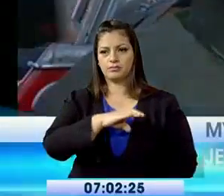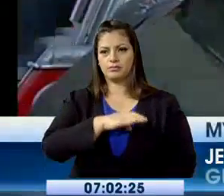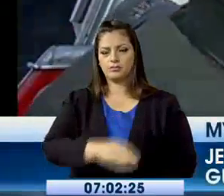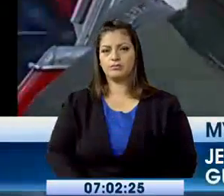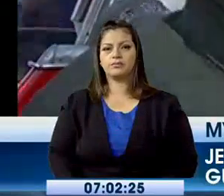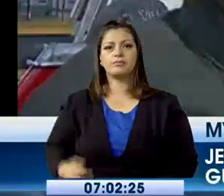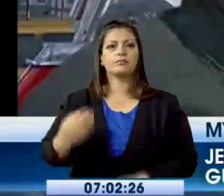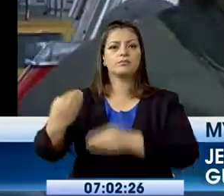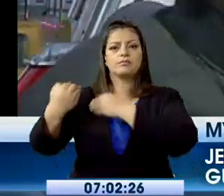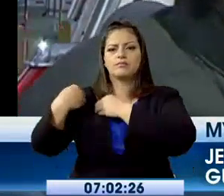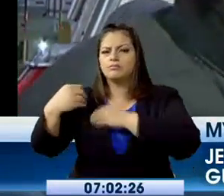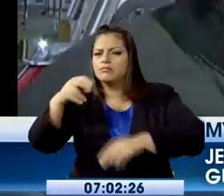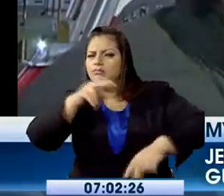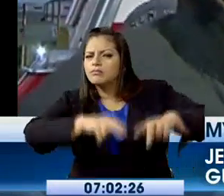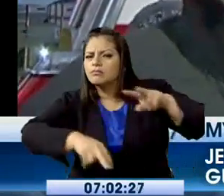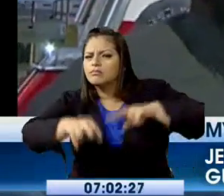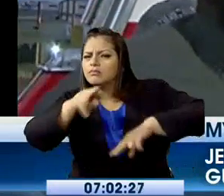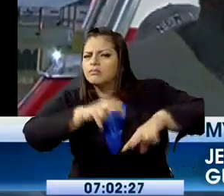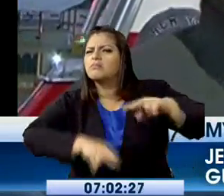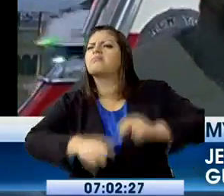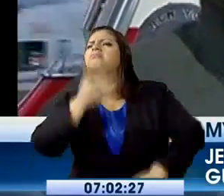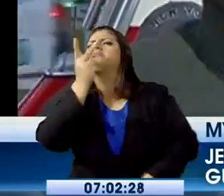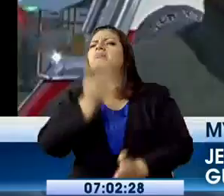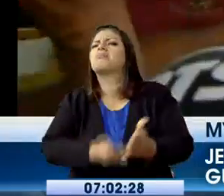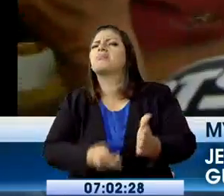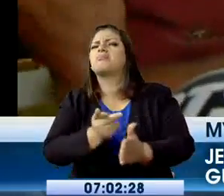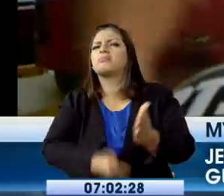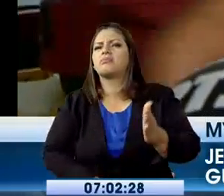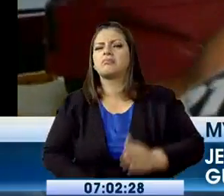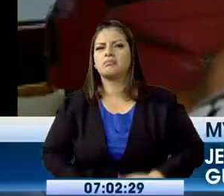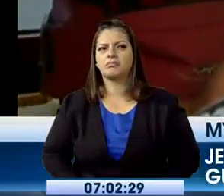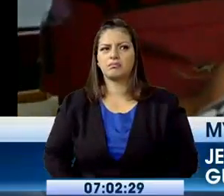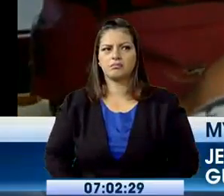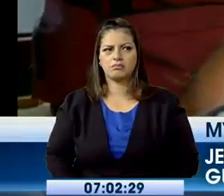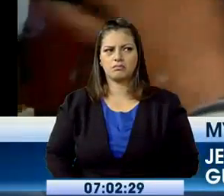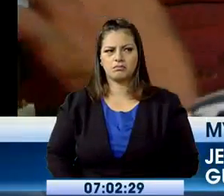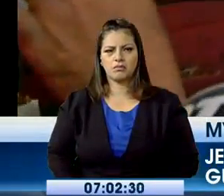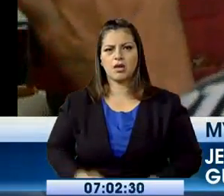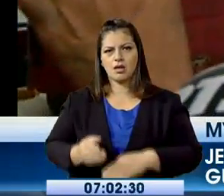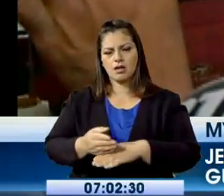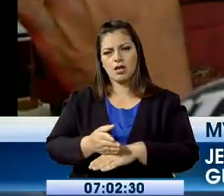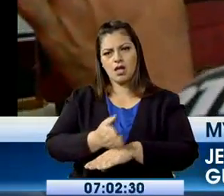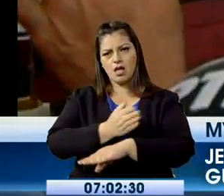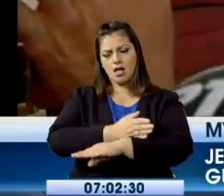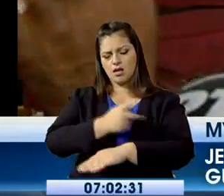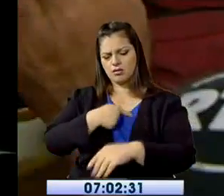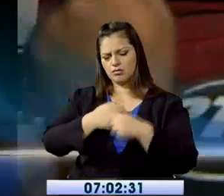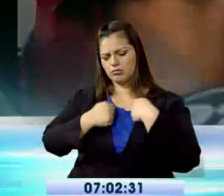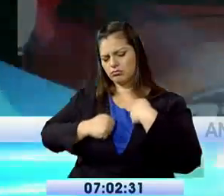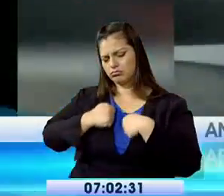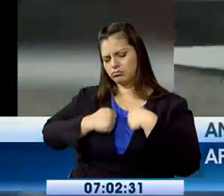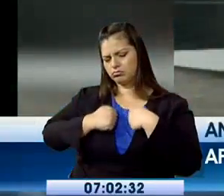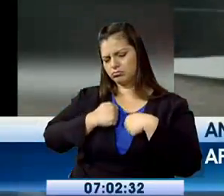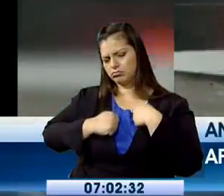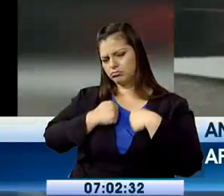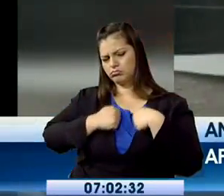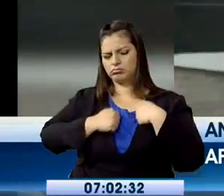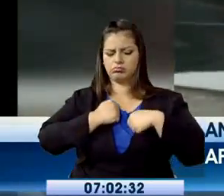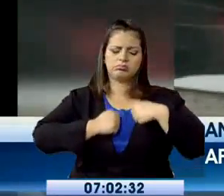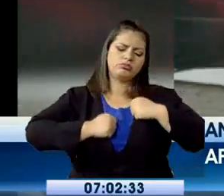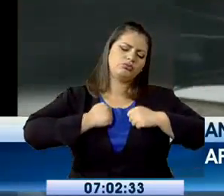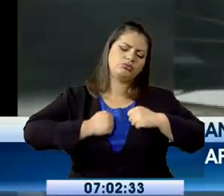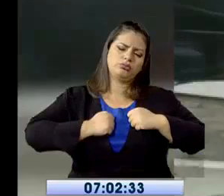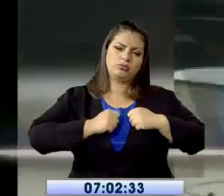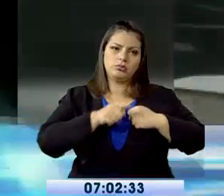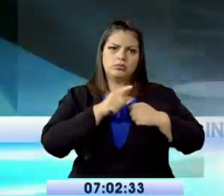departamento de criminalística para establecer realmente pudo haber ocurrido estaba bañando amig cuando vi fue la candelada que no p sacar nada